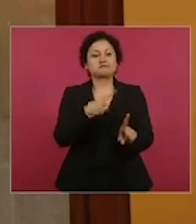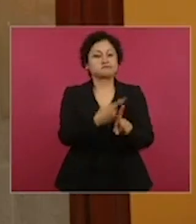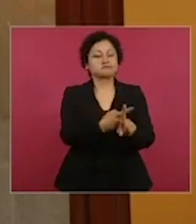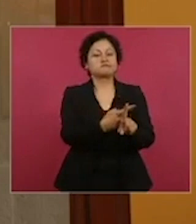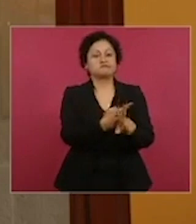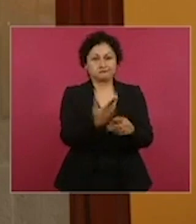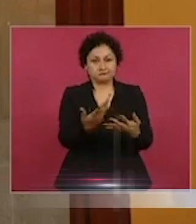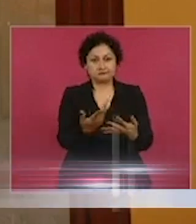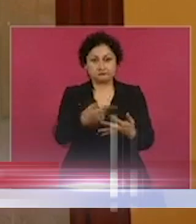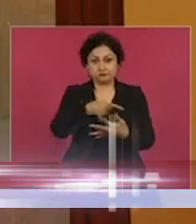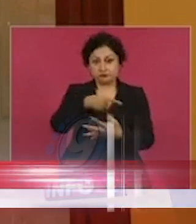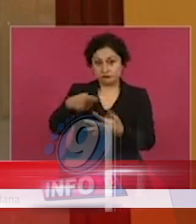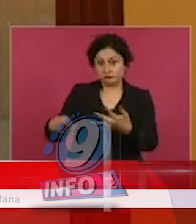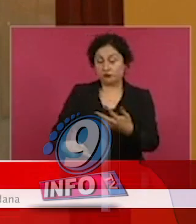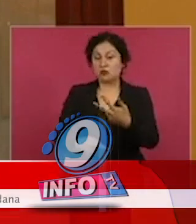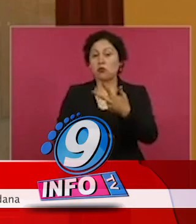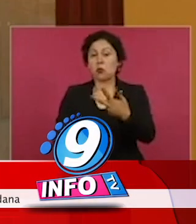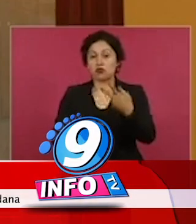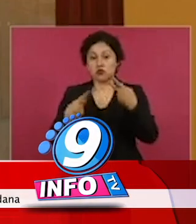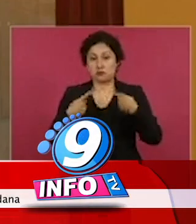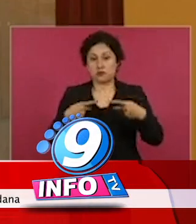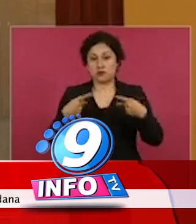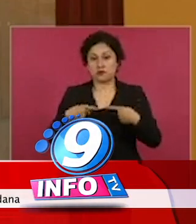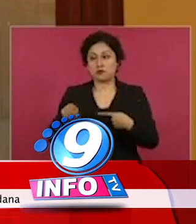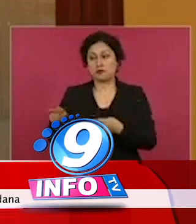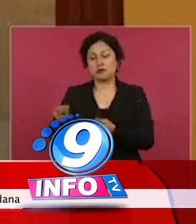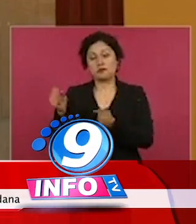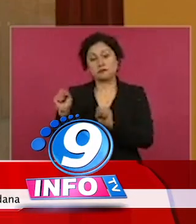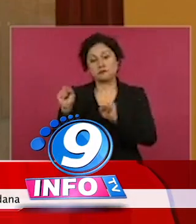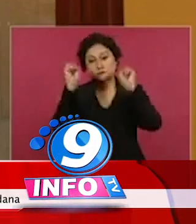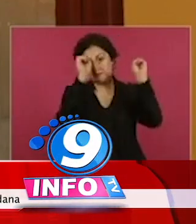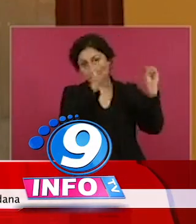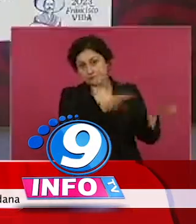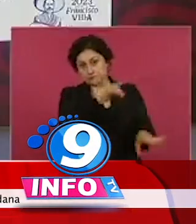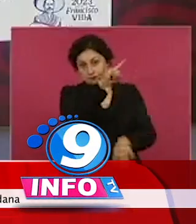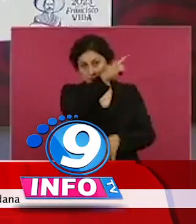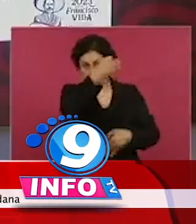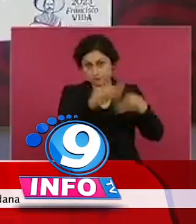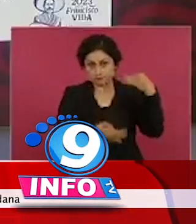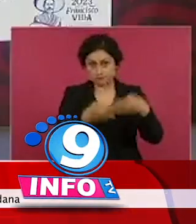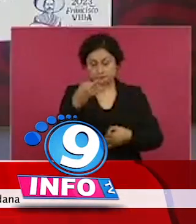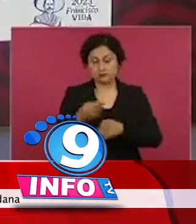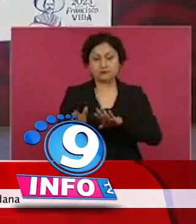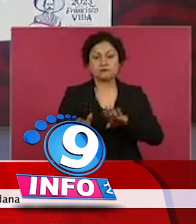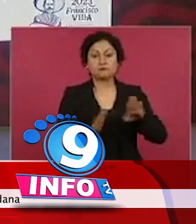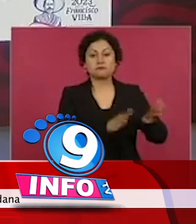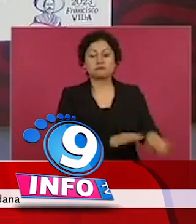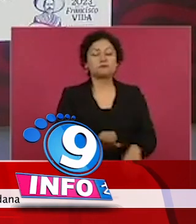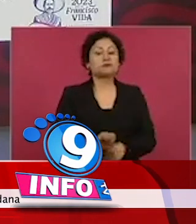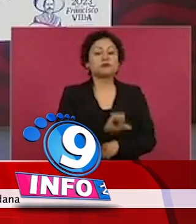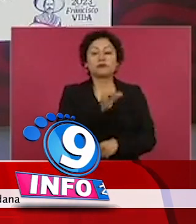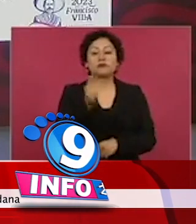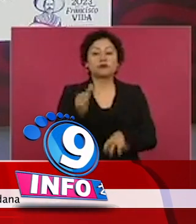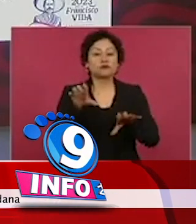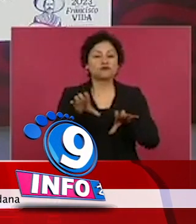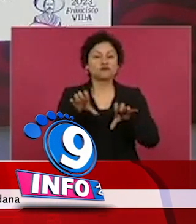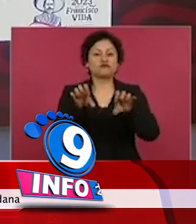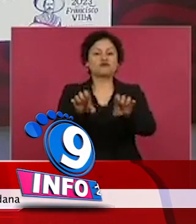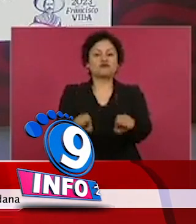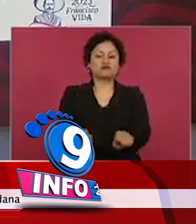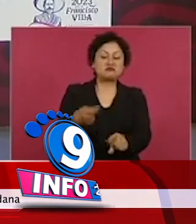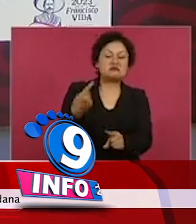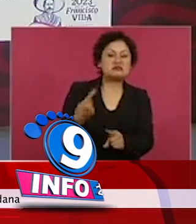ocho los extradiciones en este periodo adelante detenciones importantes